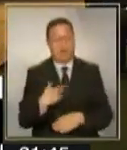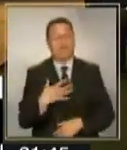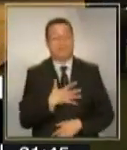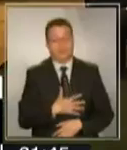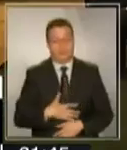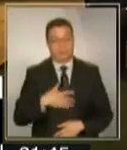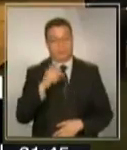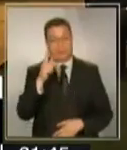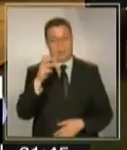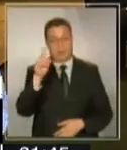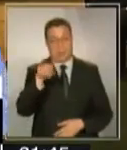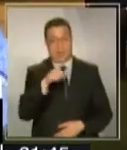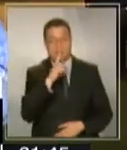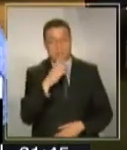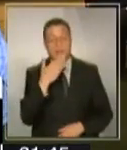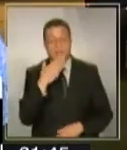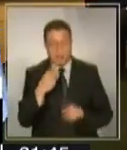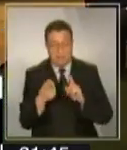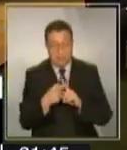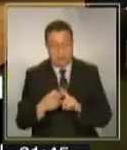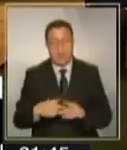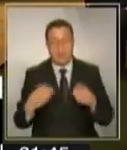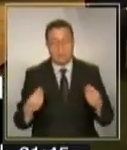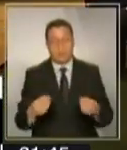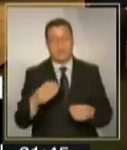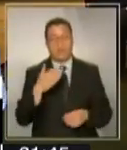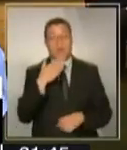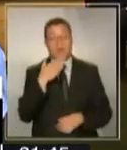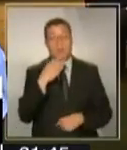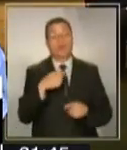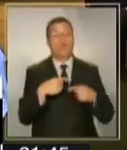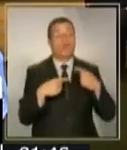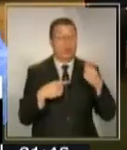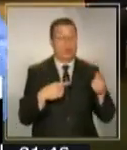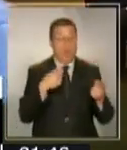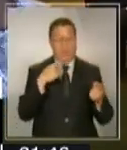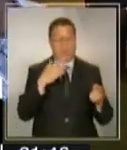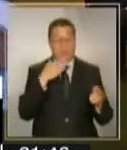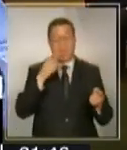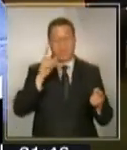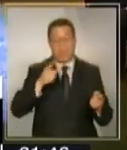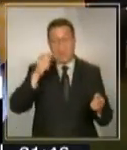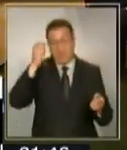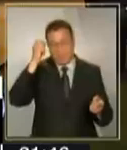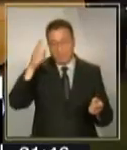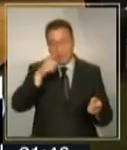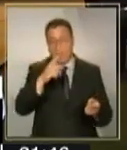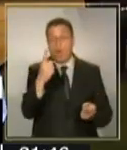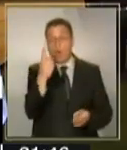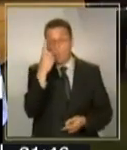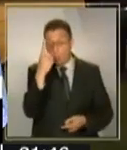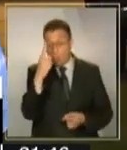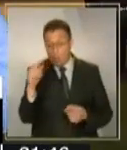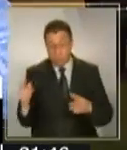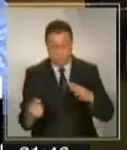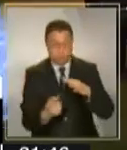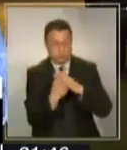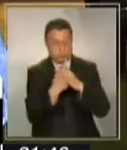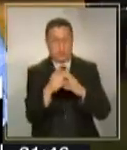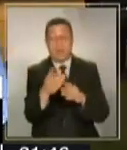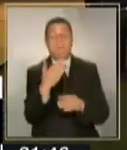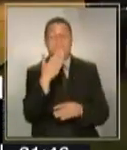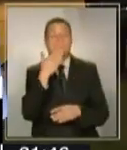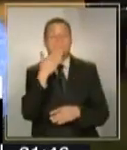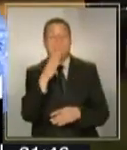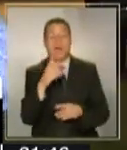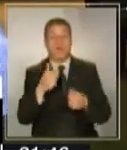Felipe Kast también lo haga. Ojalá que el diputado José Antonio Kast también entienda que tener un candidato del sector es lo más conveniente